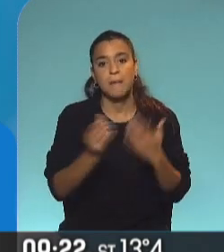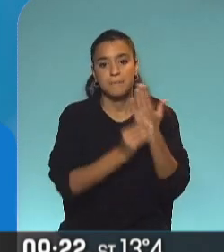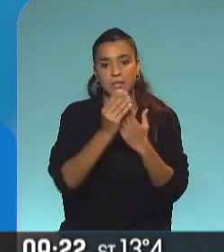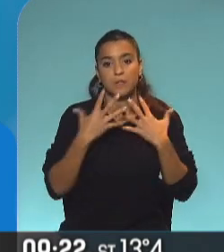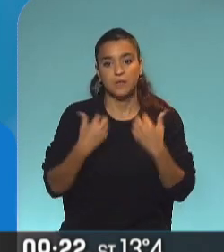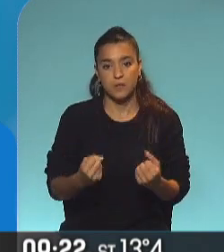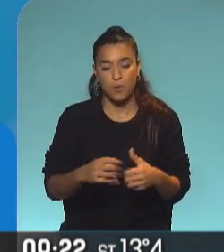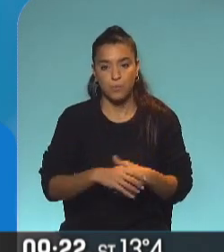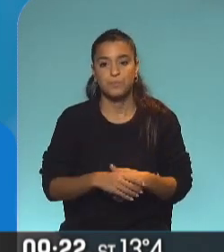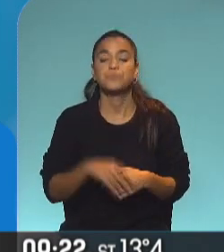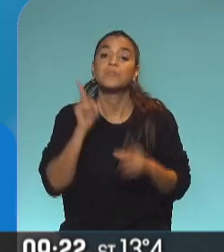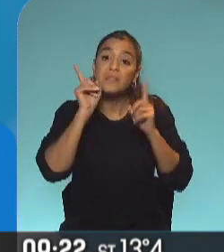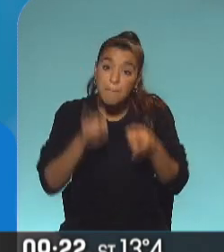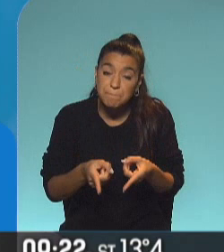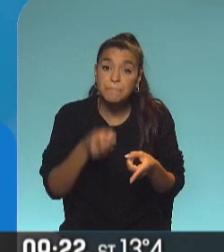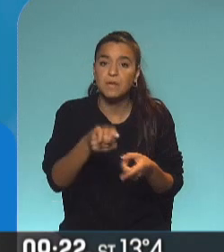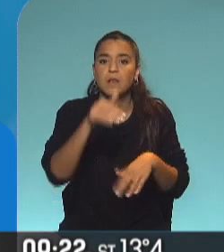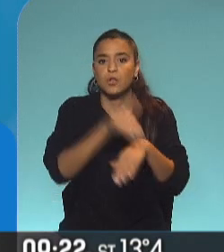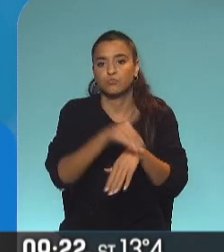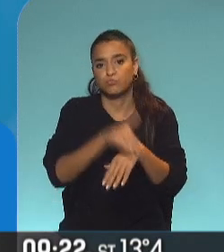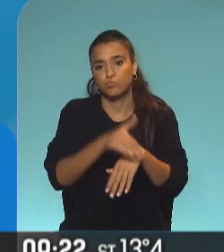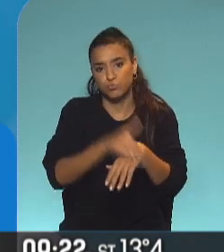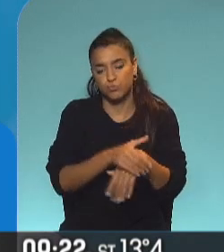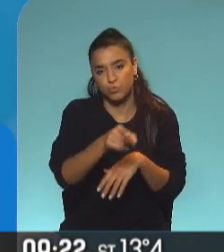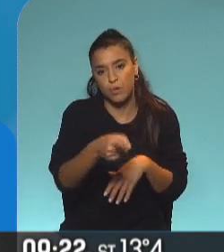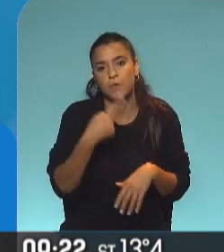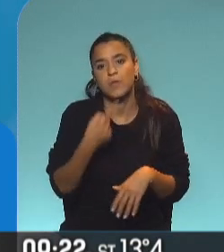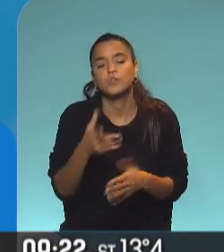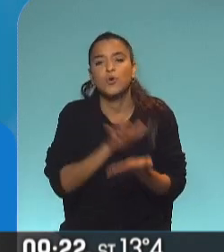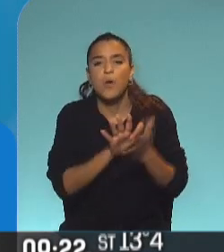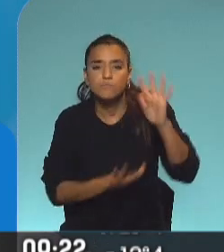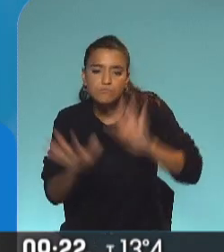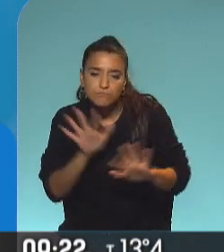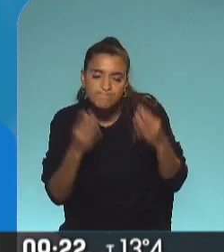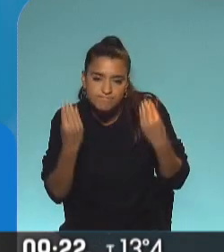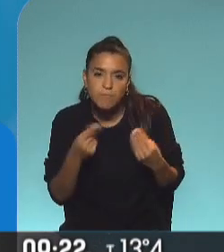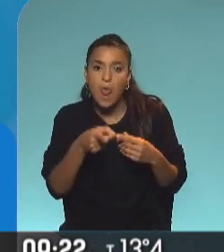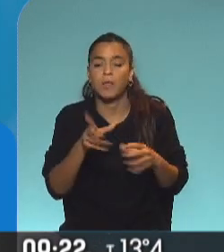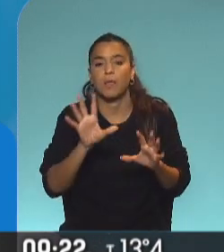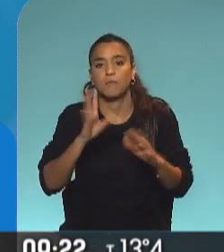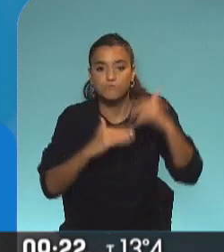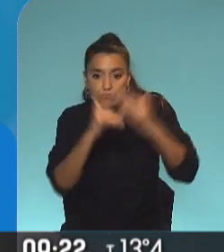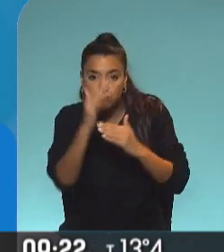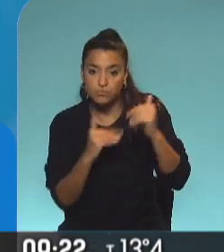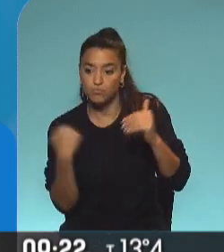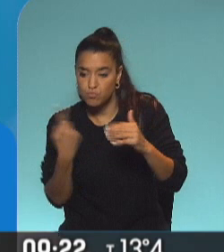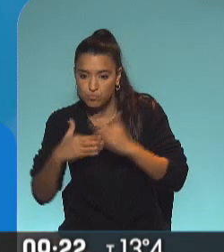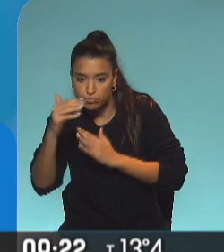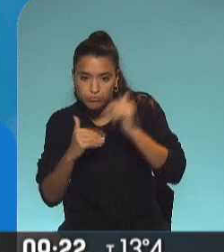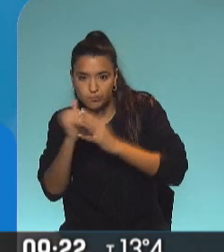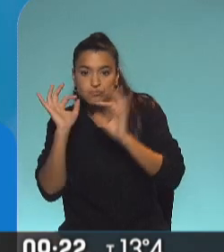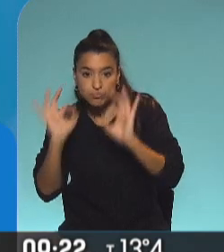Ministerio de Salud, quien además se ha encargado de toda la parte operativa para que esa infraestructura que uno construye o